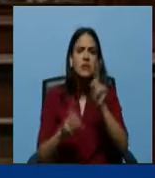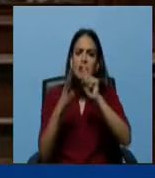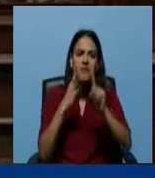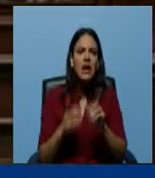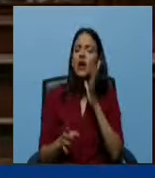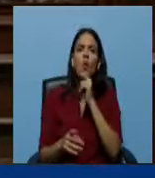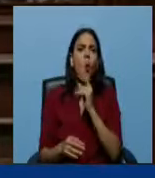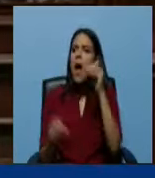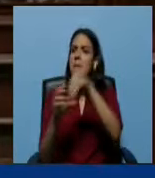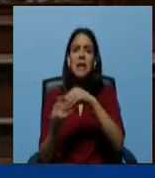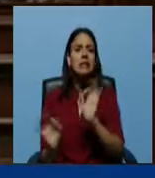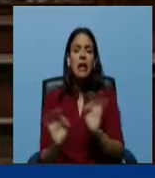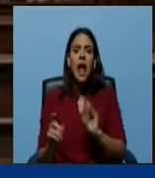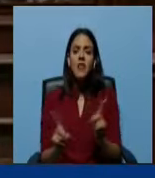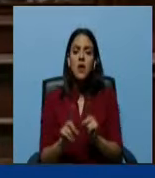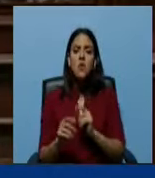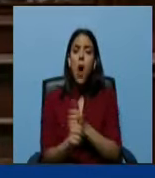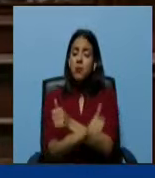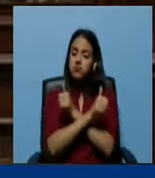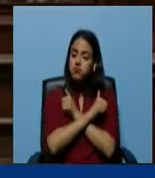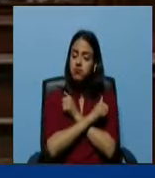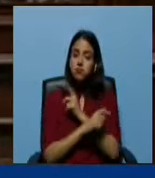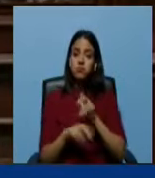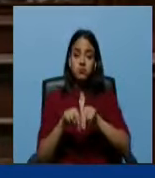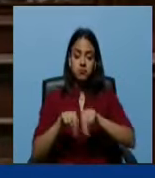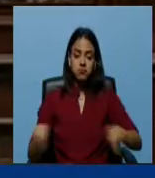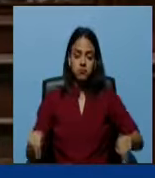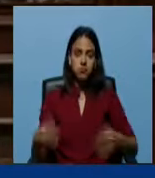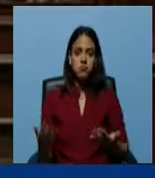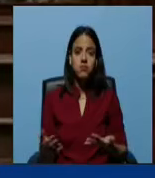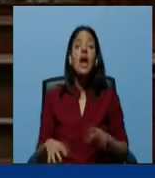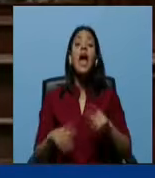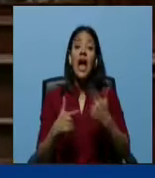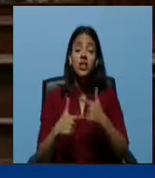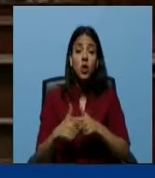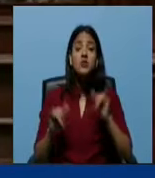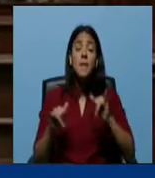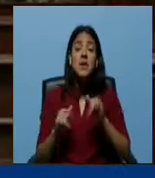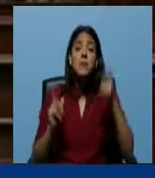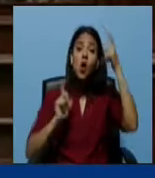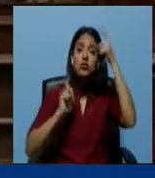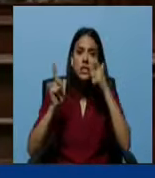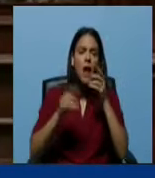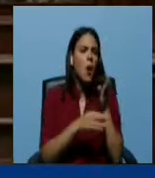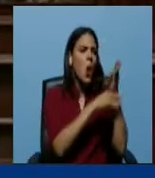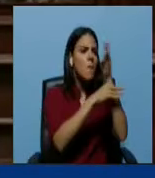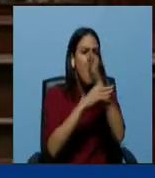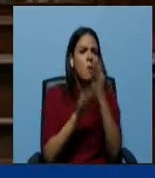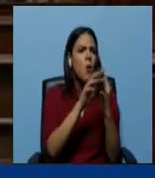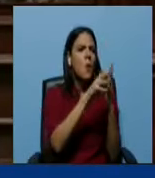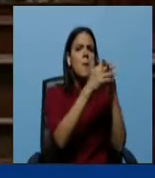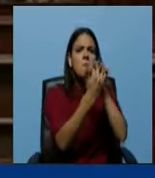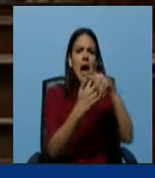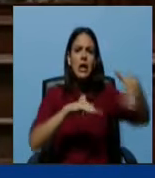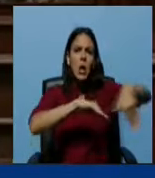Así que el comandante Chávez sale a construir de barrio en barrio, de calle en calle.